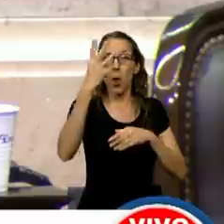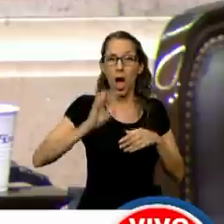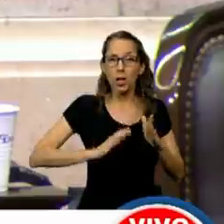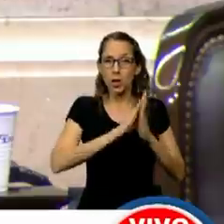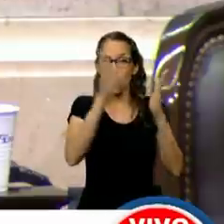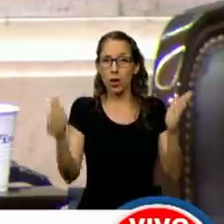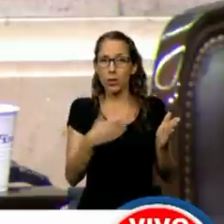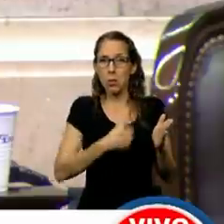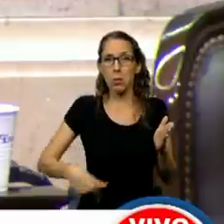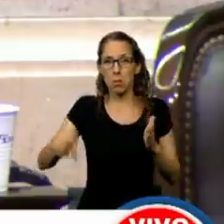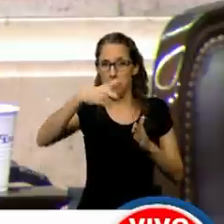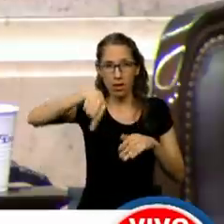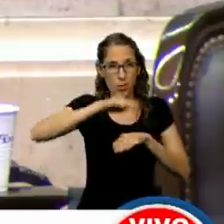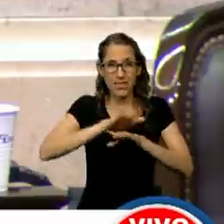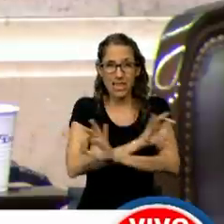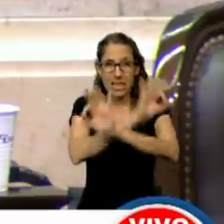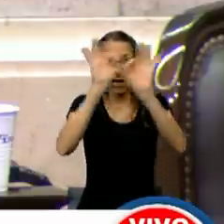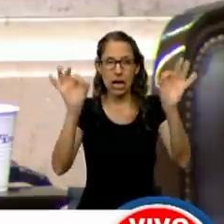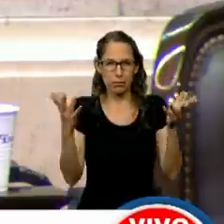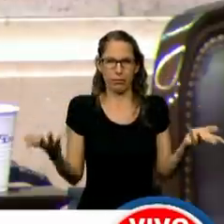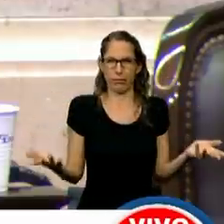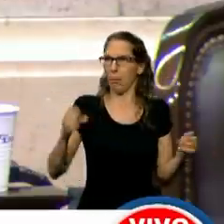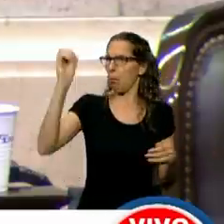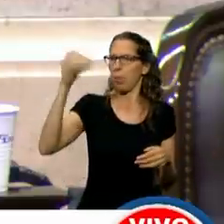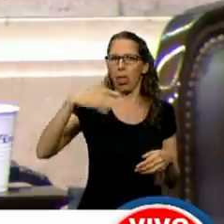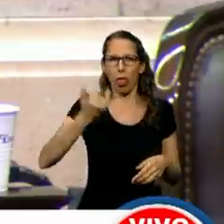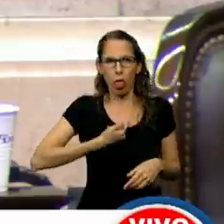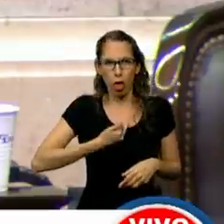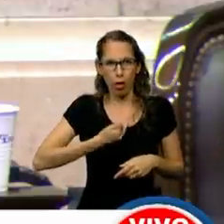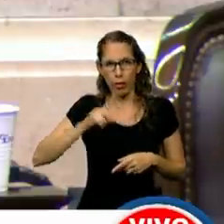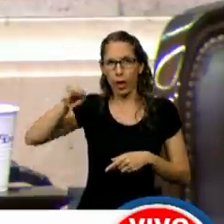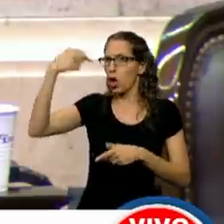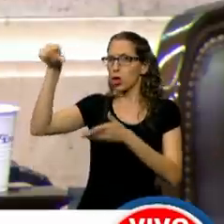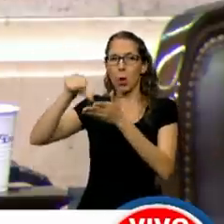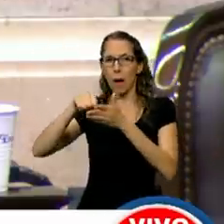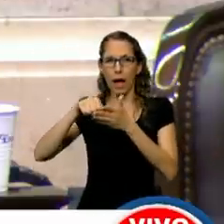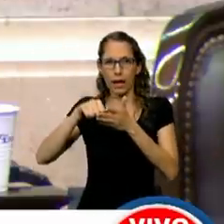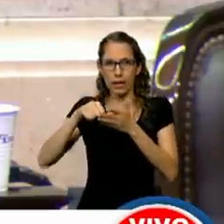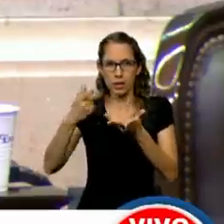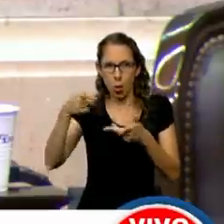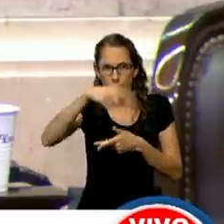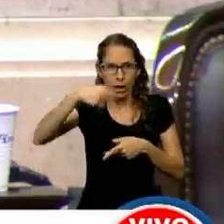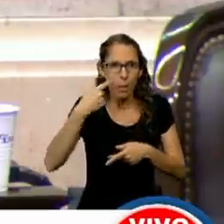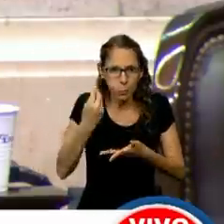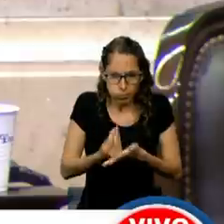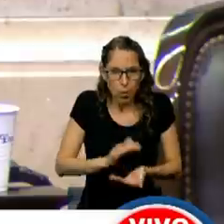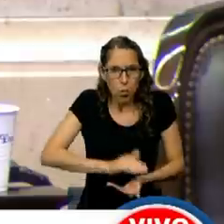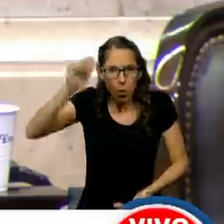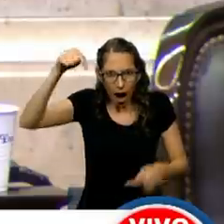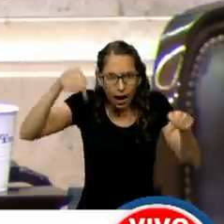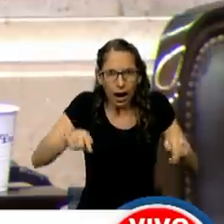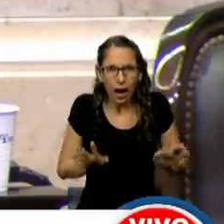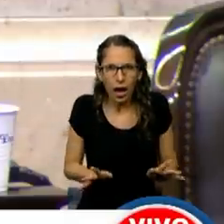años realmente parecen venidos de otro país parece nacido de un repollo pero realmente han tenido